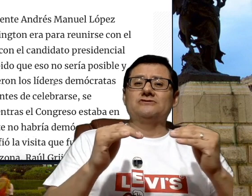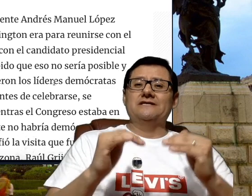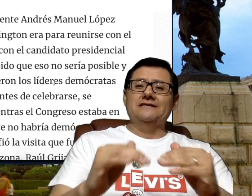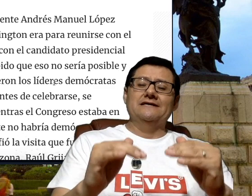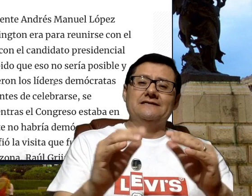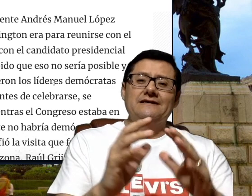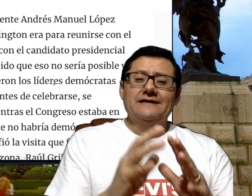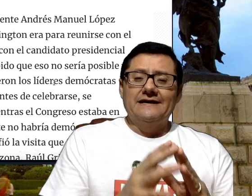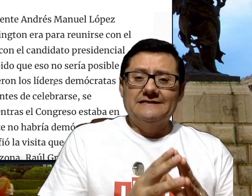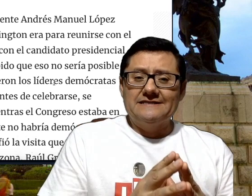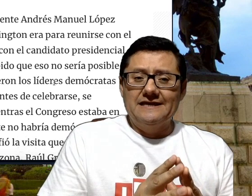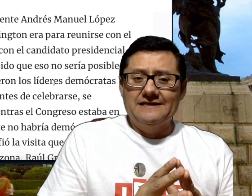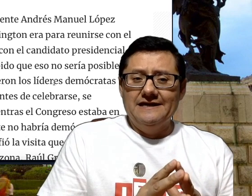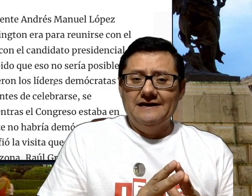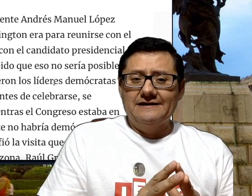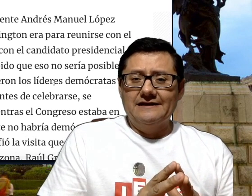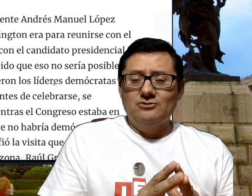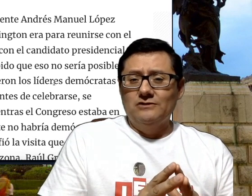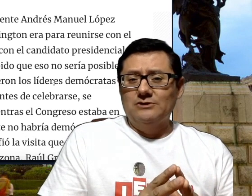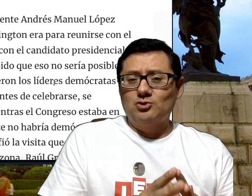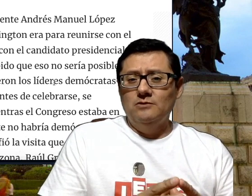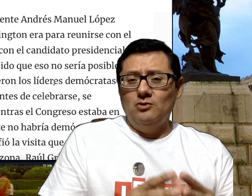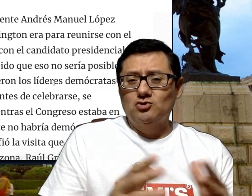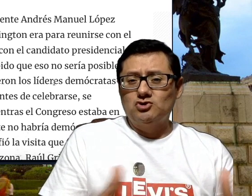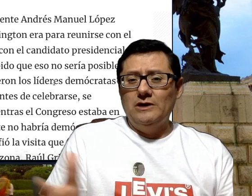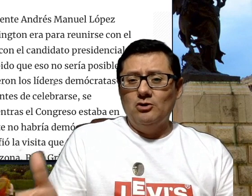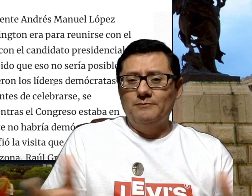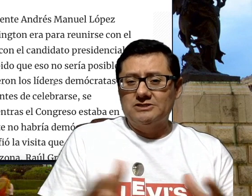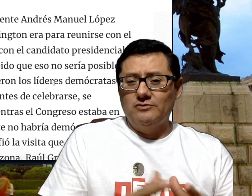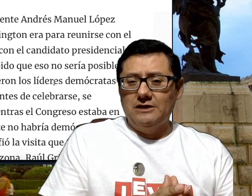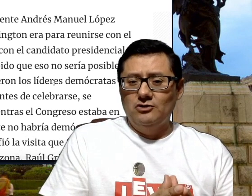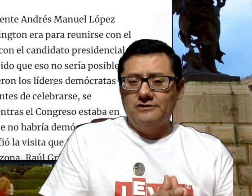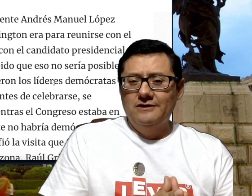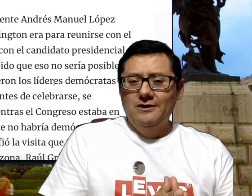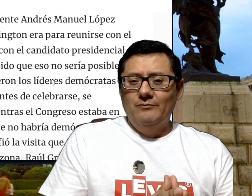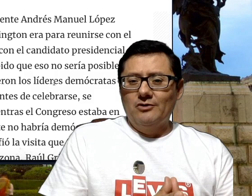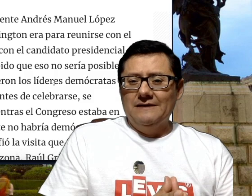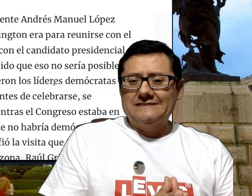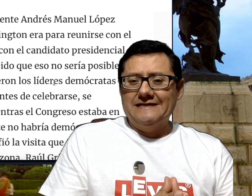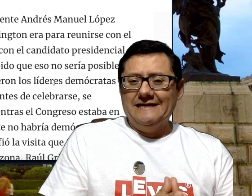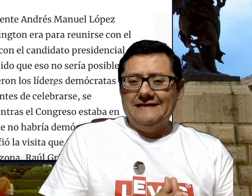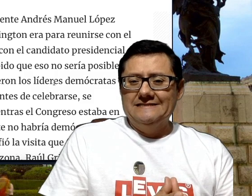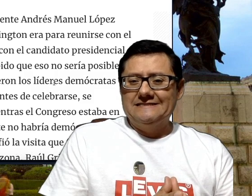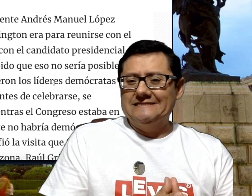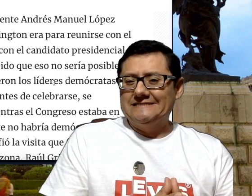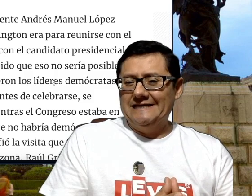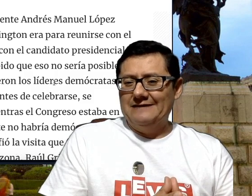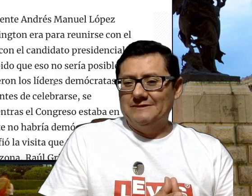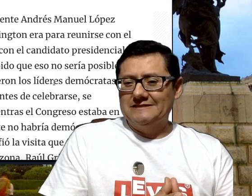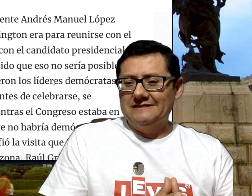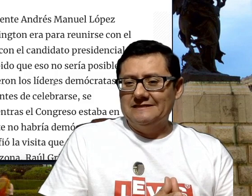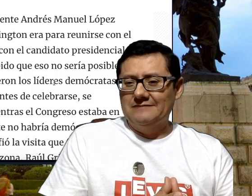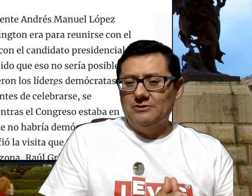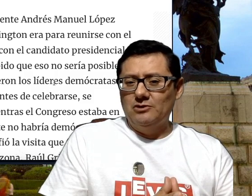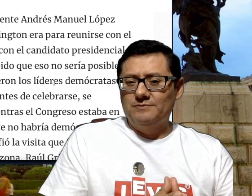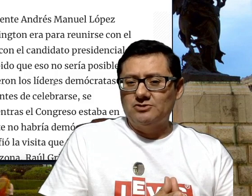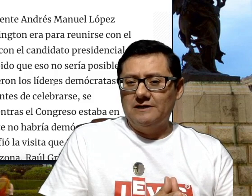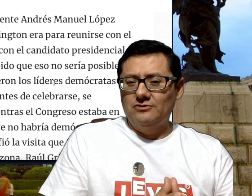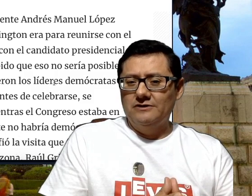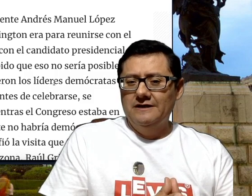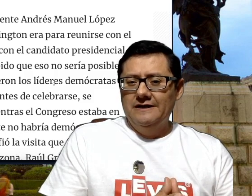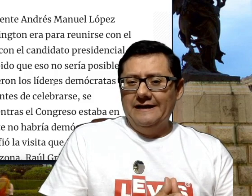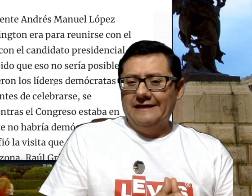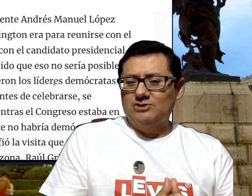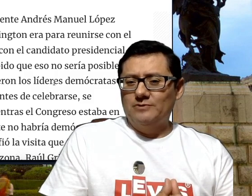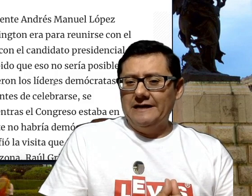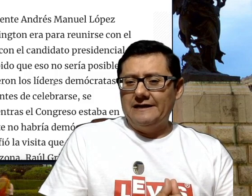todavía sostienen esta idea que Donald Trump usó a López Obrador, Por más que insistiera el presidente Andrés Manuel López